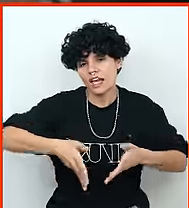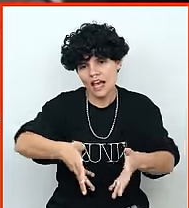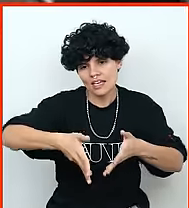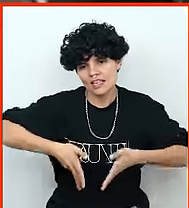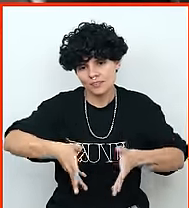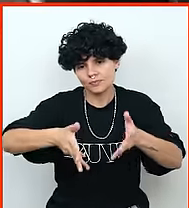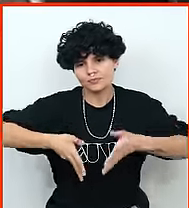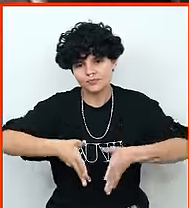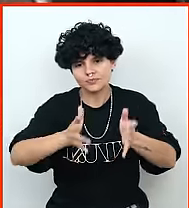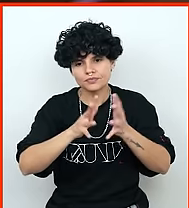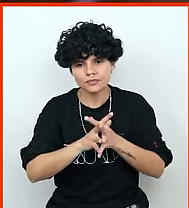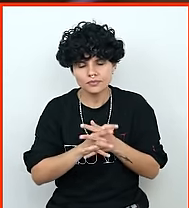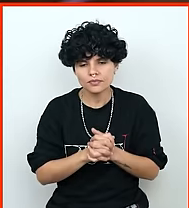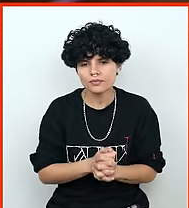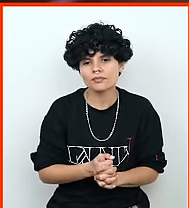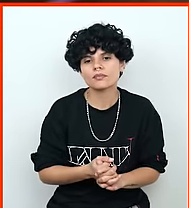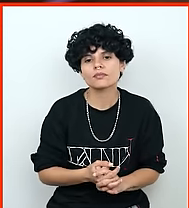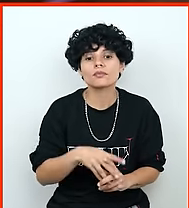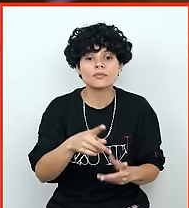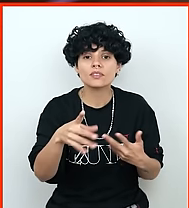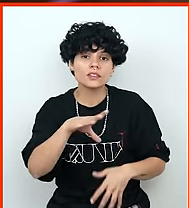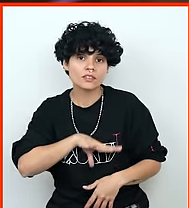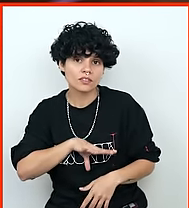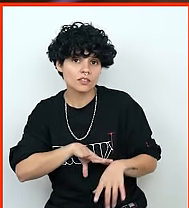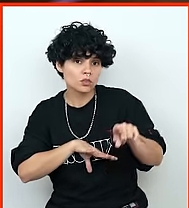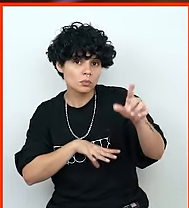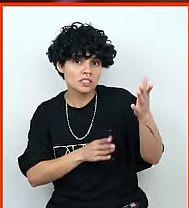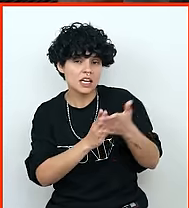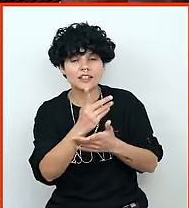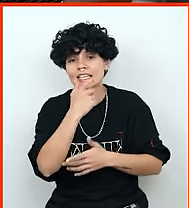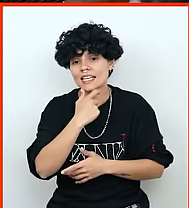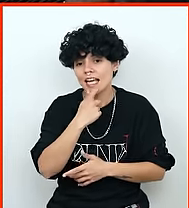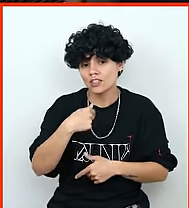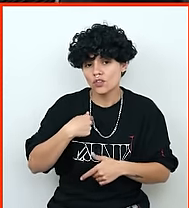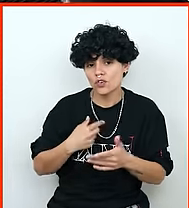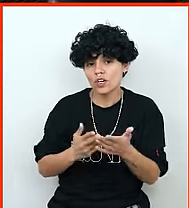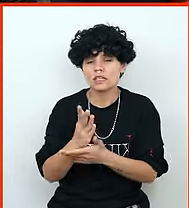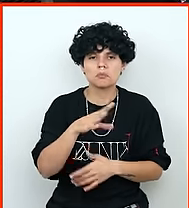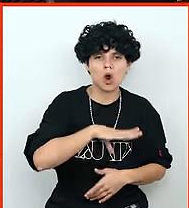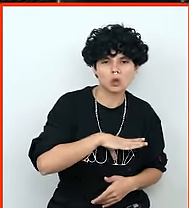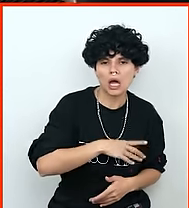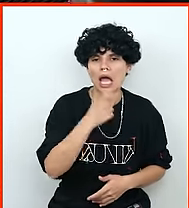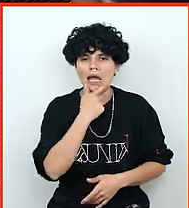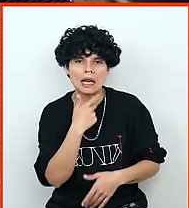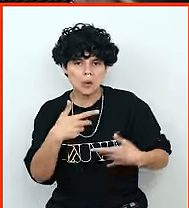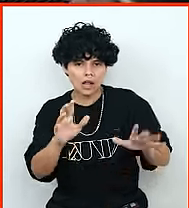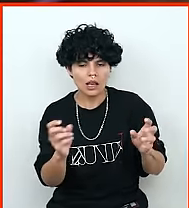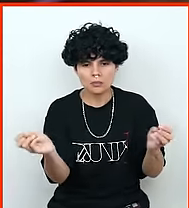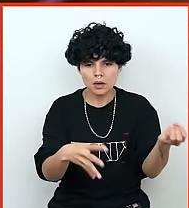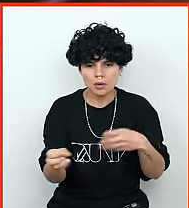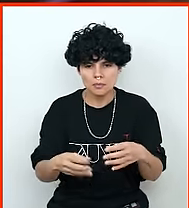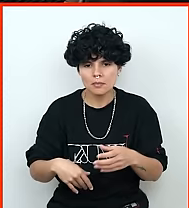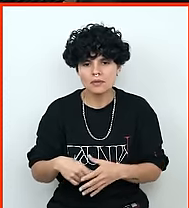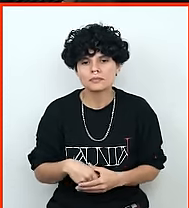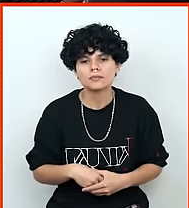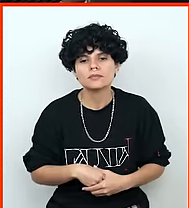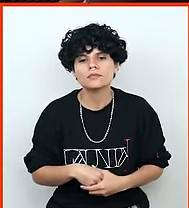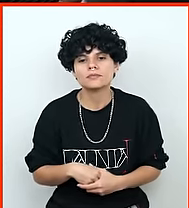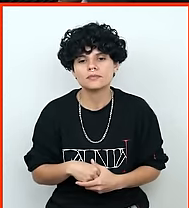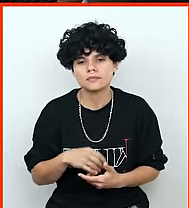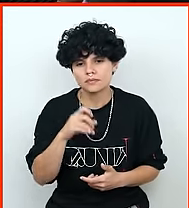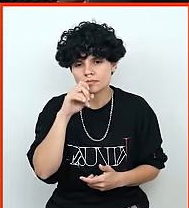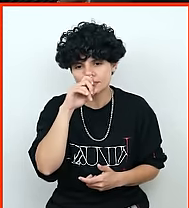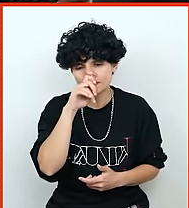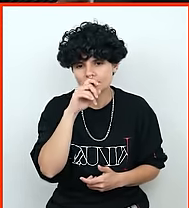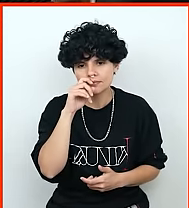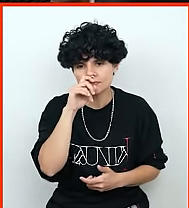portugués? Yo te voy con una hora. Mira, te voy, ya que te fuiste en portugués, te voy en inglés. ¿Ya? ¿Viste? ¿Ya? Portugués, no te veo donde todo. Ay. Late como